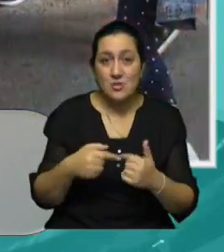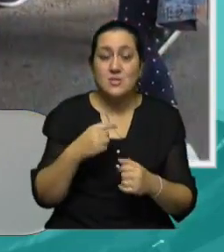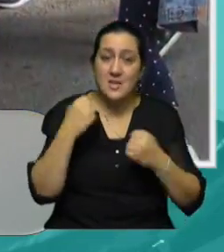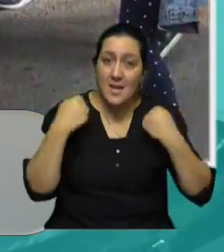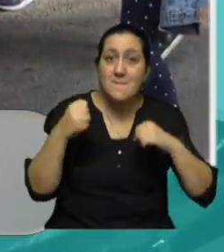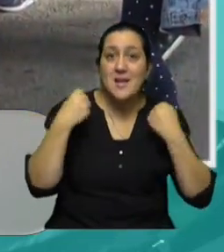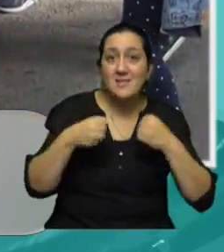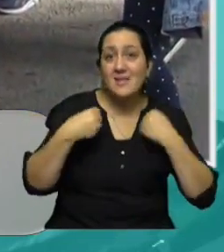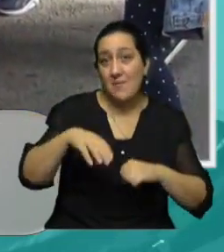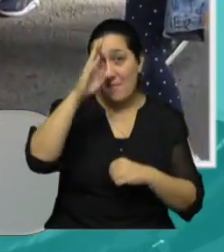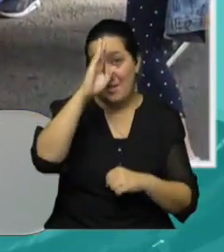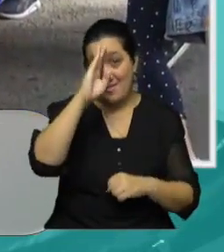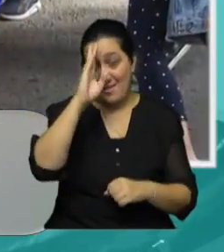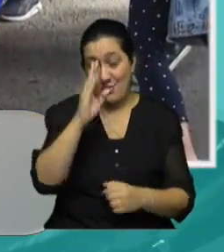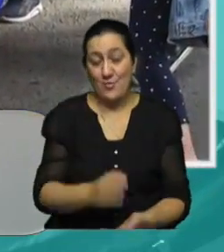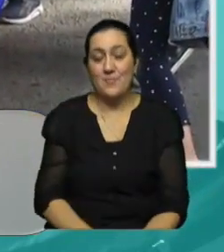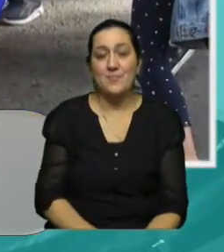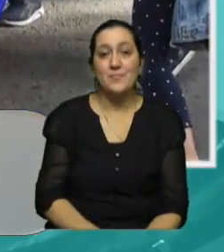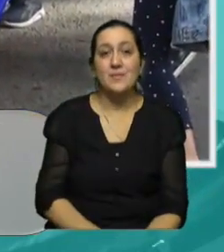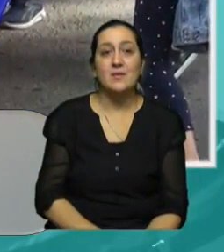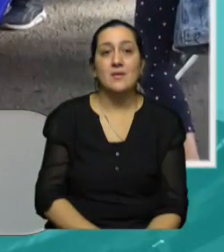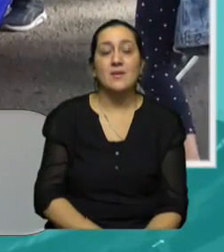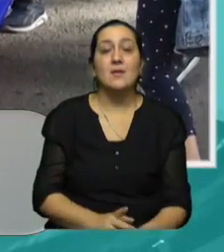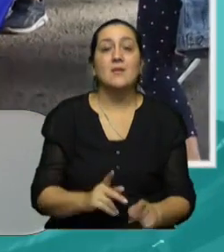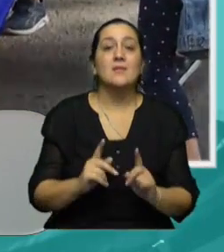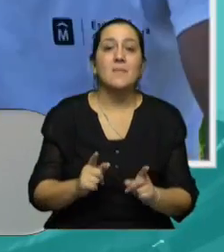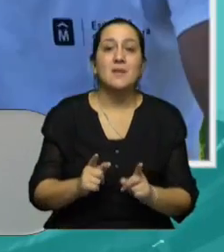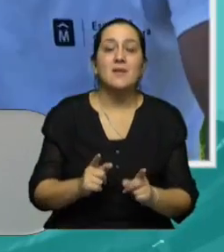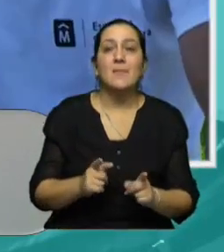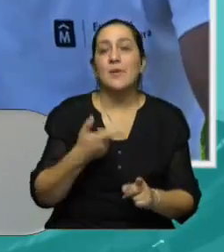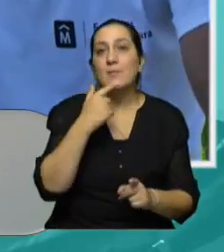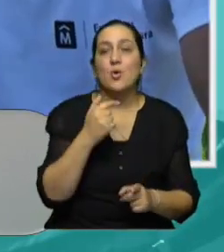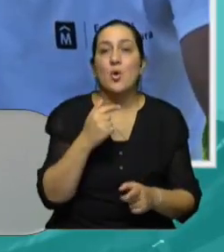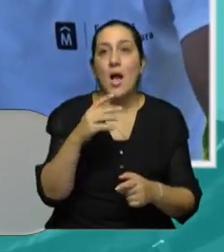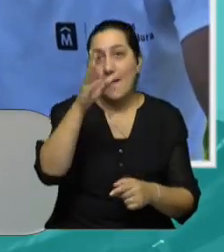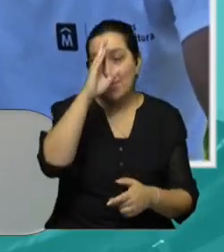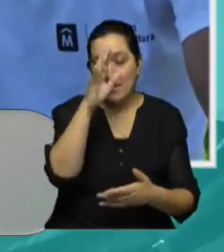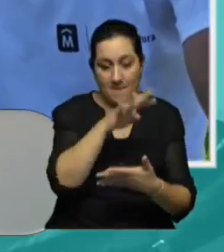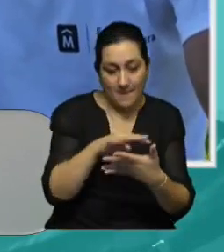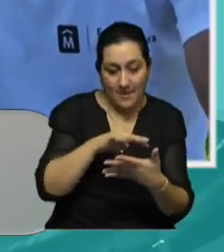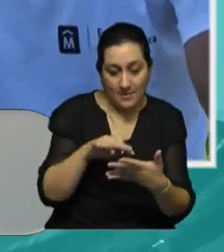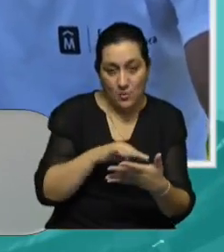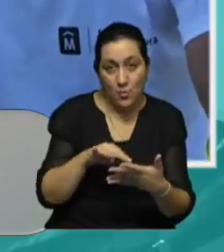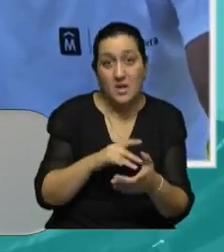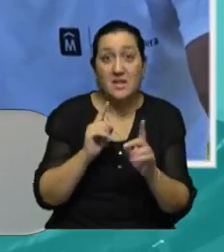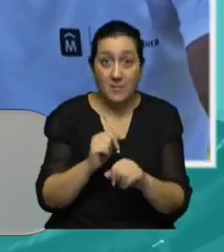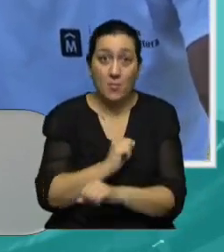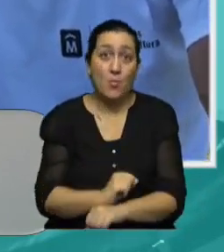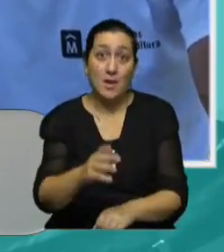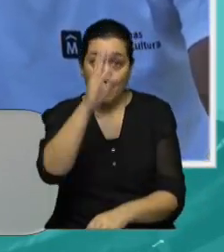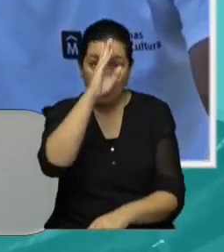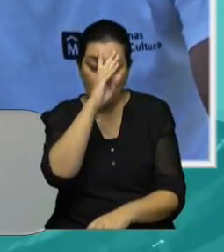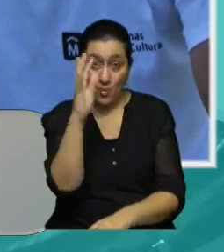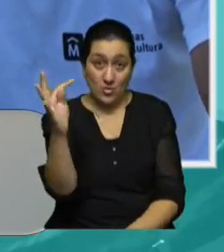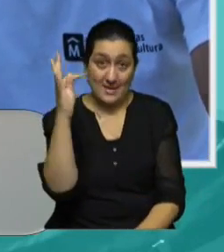determinado mediador. Los puentes de aprendizaje tienen que ver con, bueno, como aprender partituras, que también se pueden aprender a través de un taller, pero